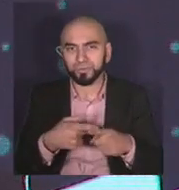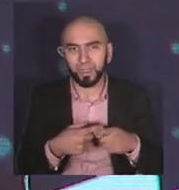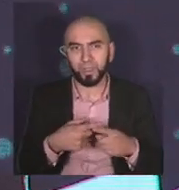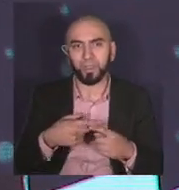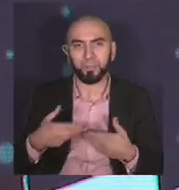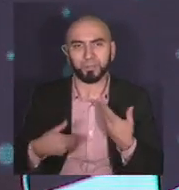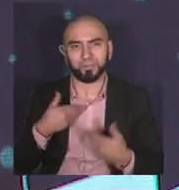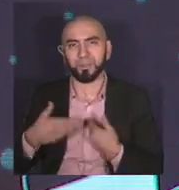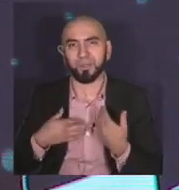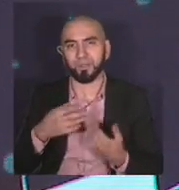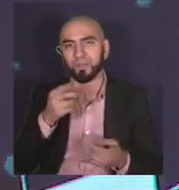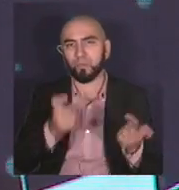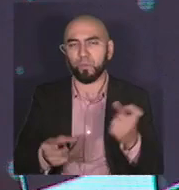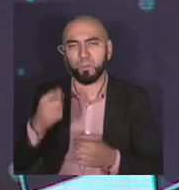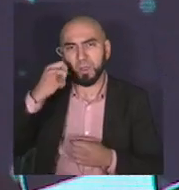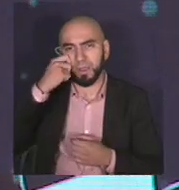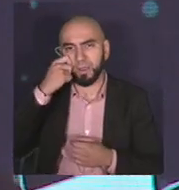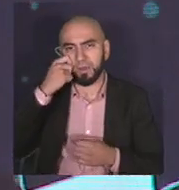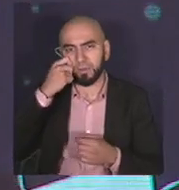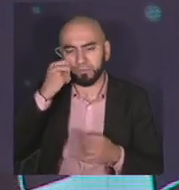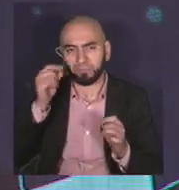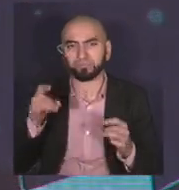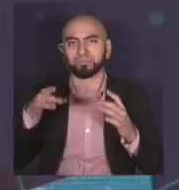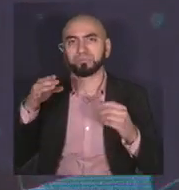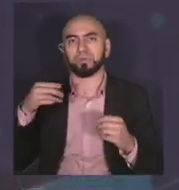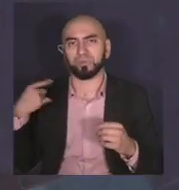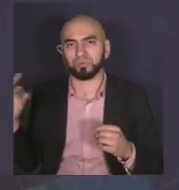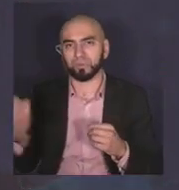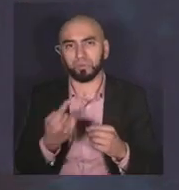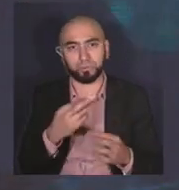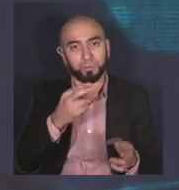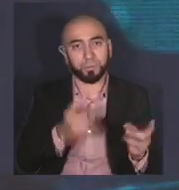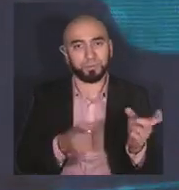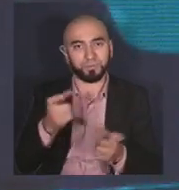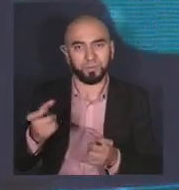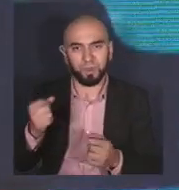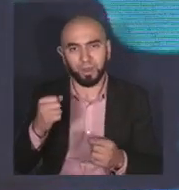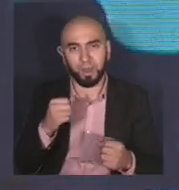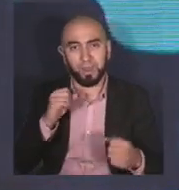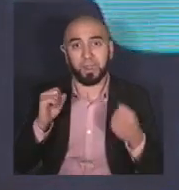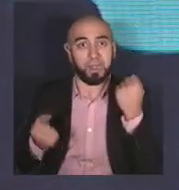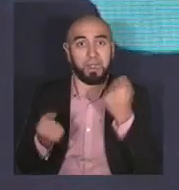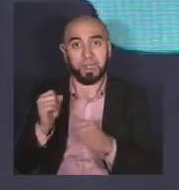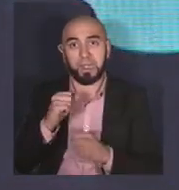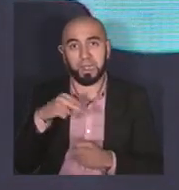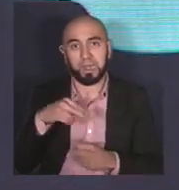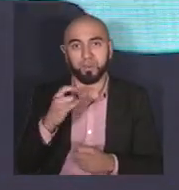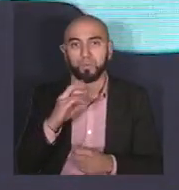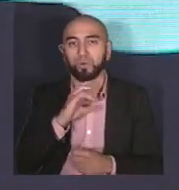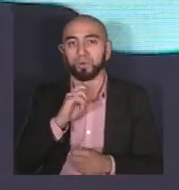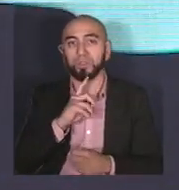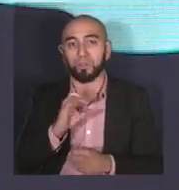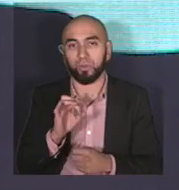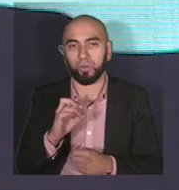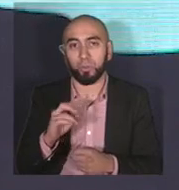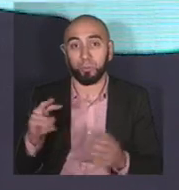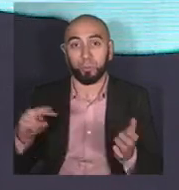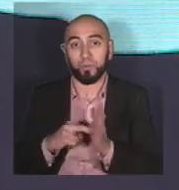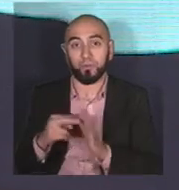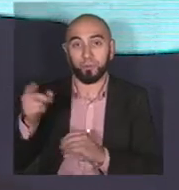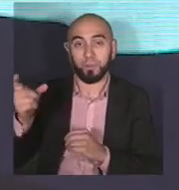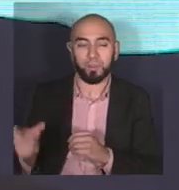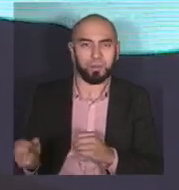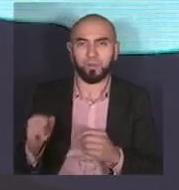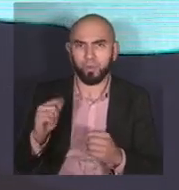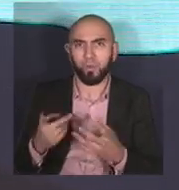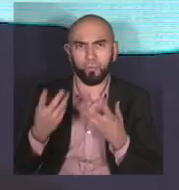su impacto en todos nosotros, los individuos neuróticos no son un problema, son un recurso